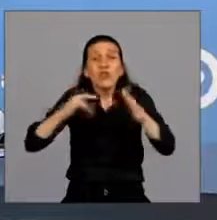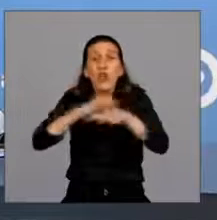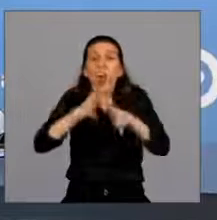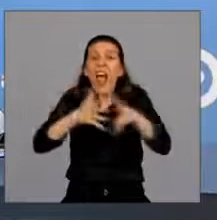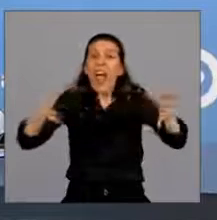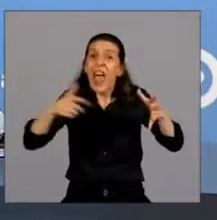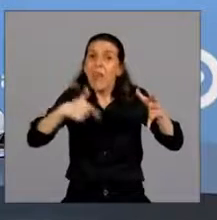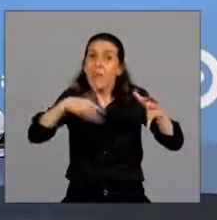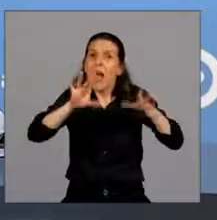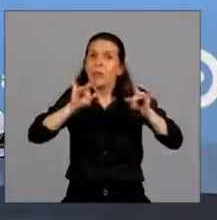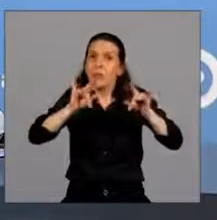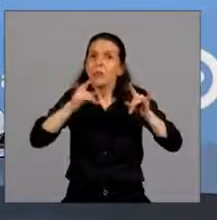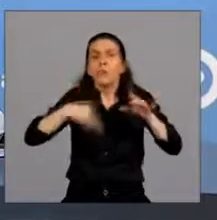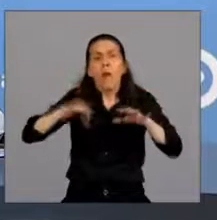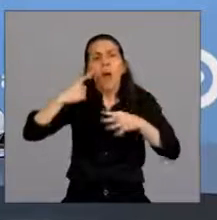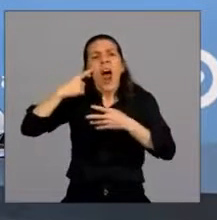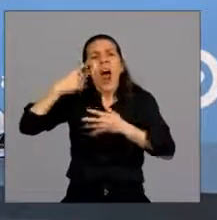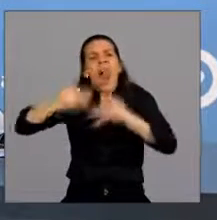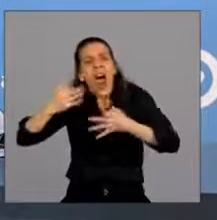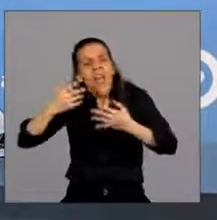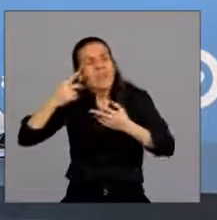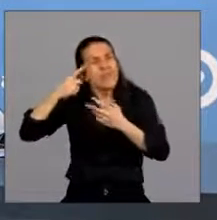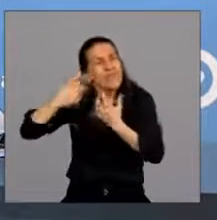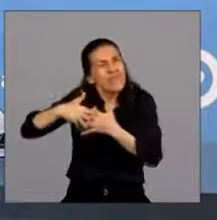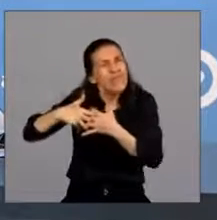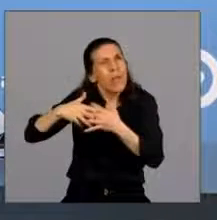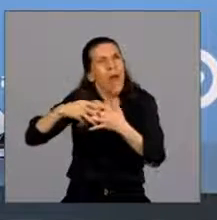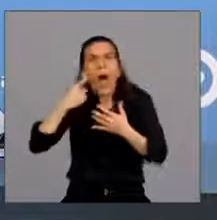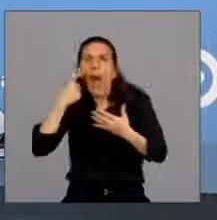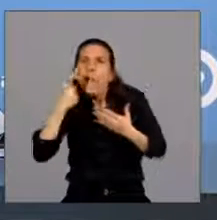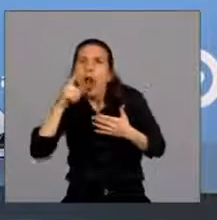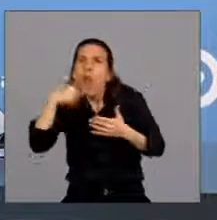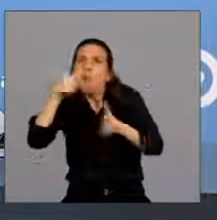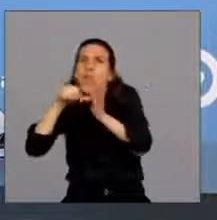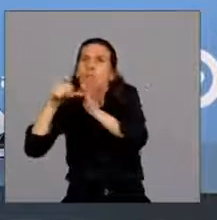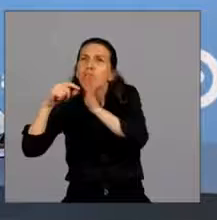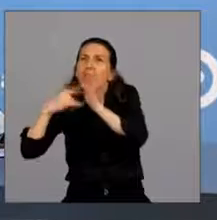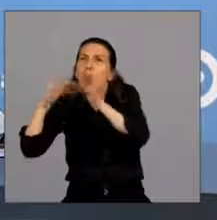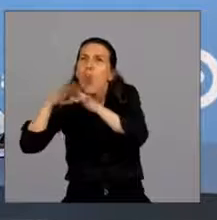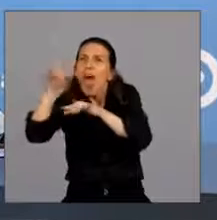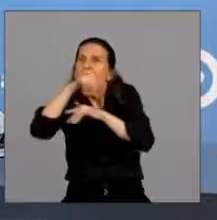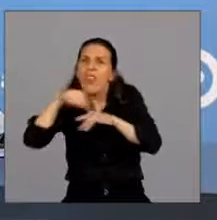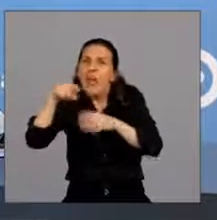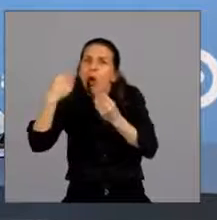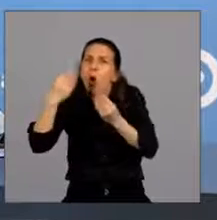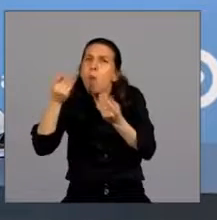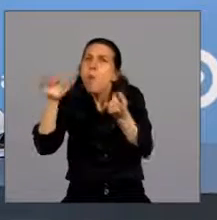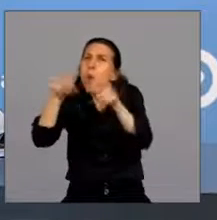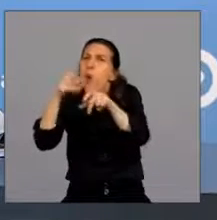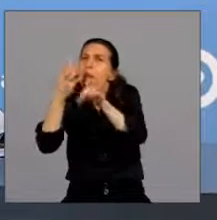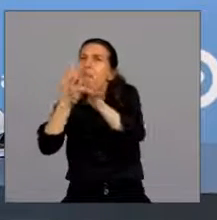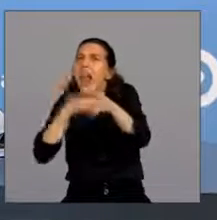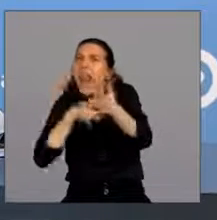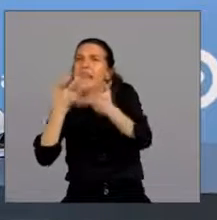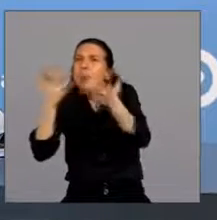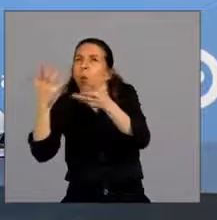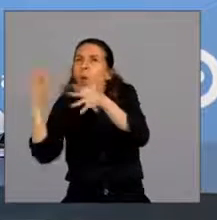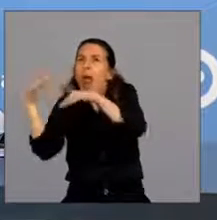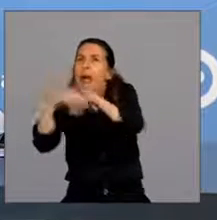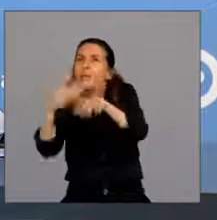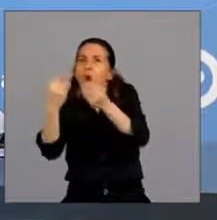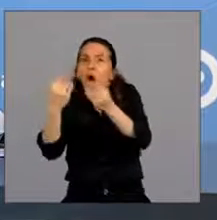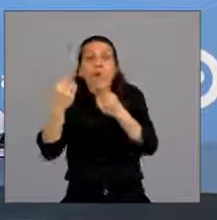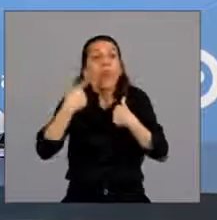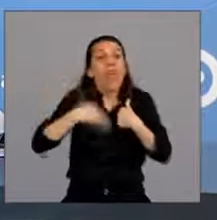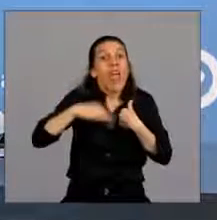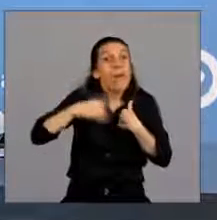Estamos estudiando con los expertos y mirando otras ciudades cómo es la vuelta de clases. Obviamente no es algo que estamos pensando para ahora en la ciudad, pero tenemos que estudiar